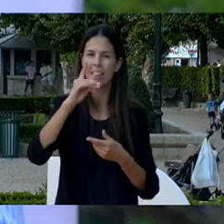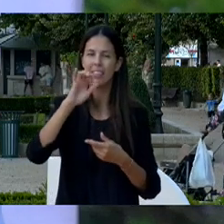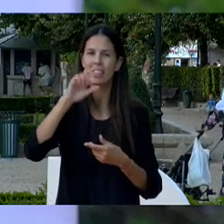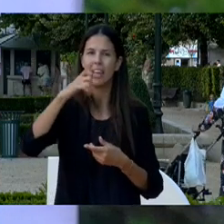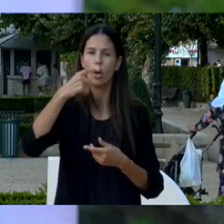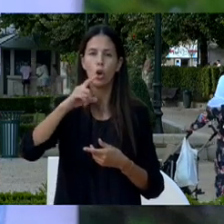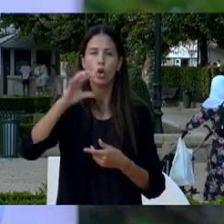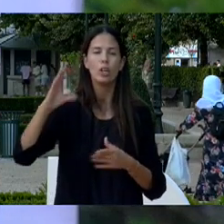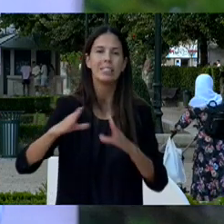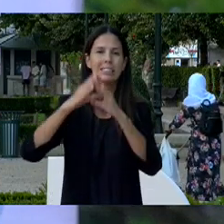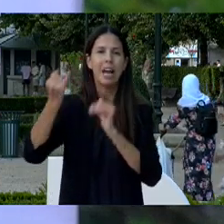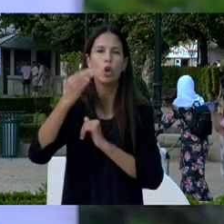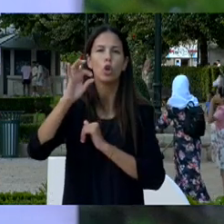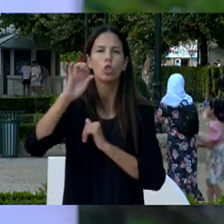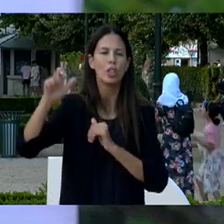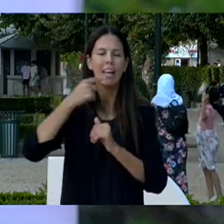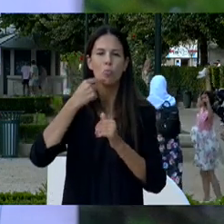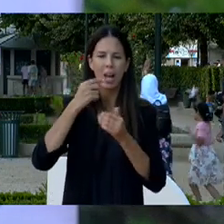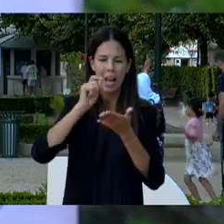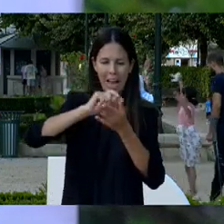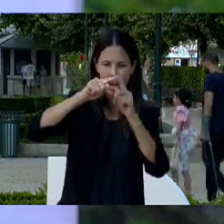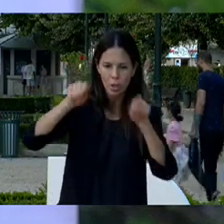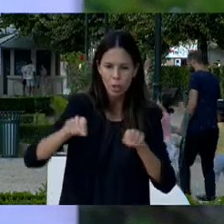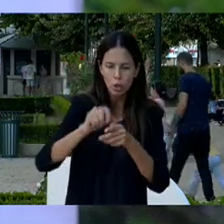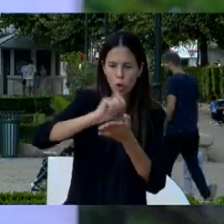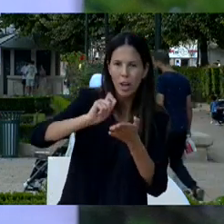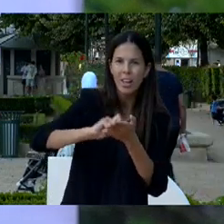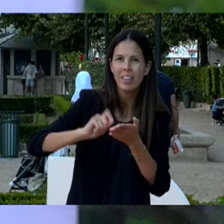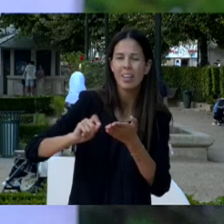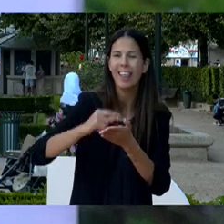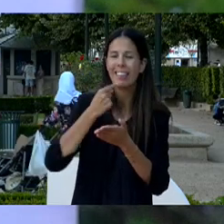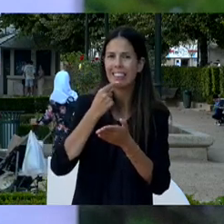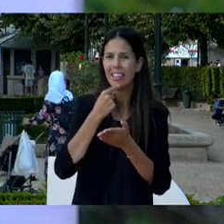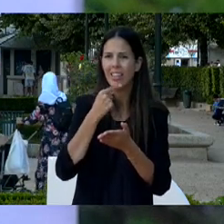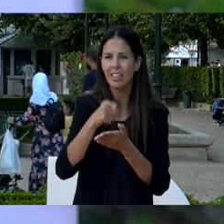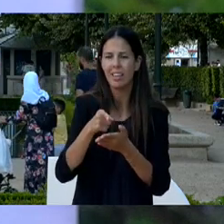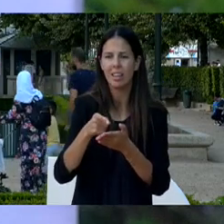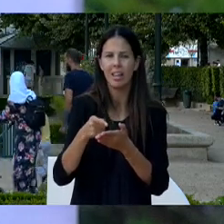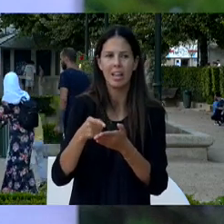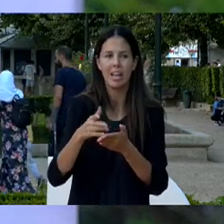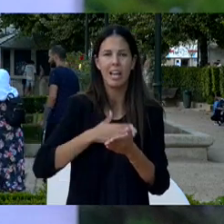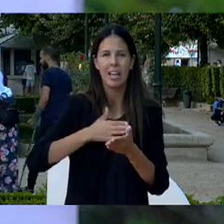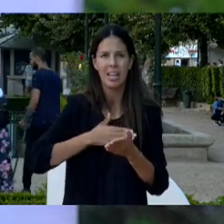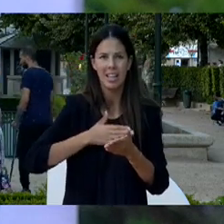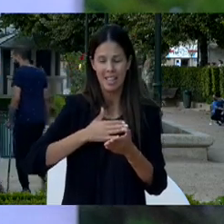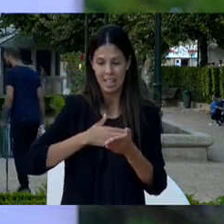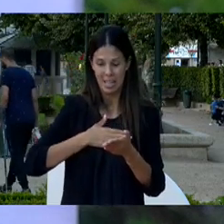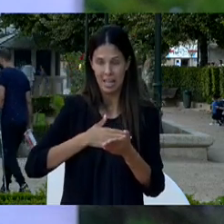unha nota na que dice a Luis Martínez de Pontevedra, la portadora